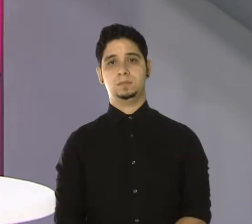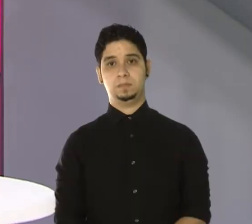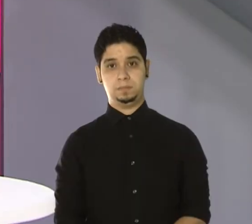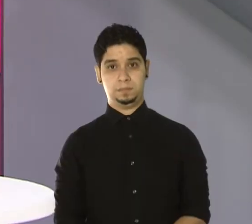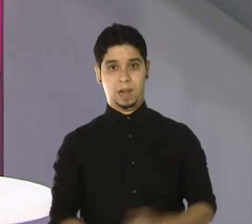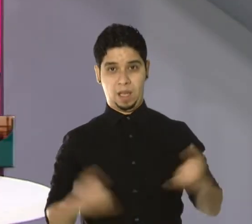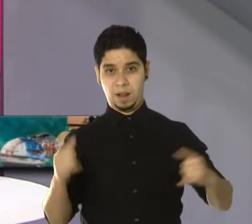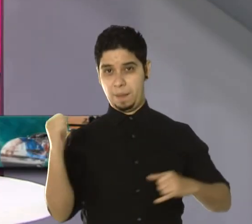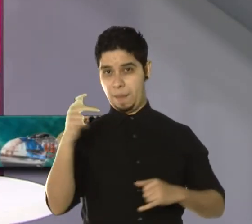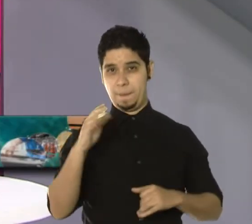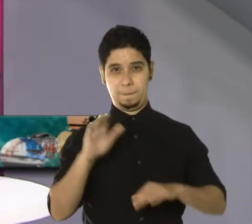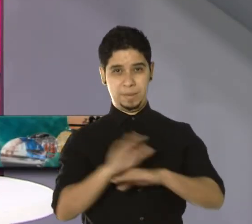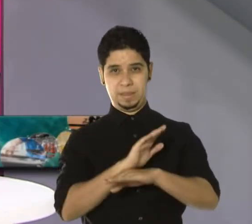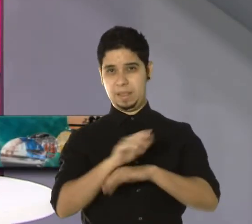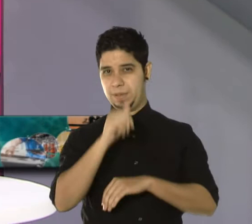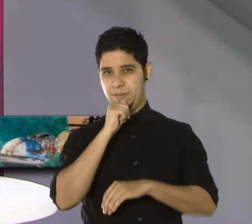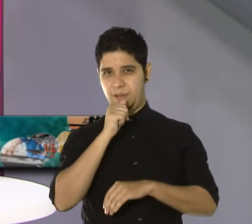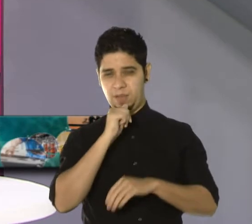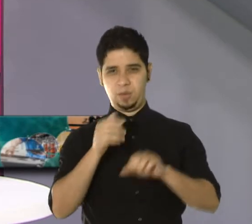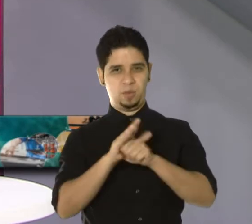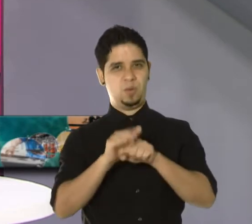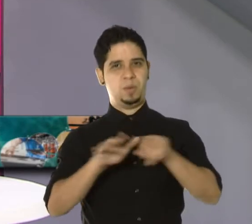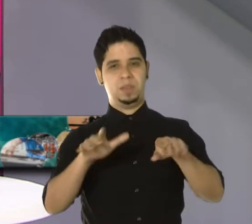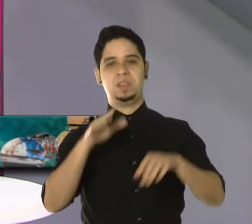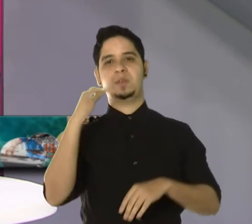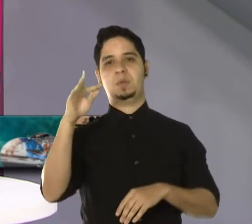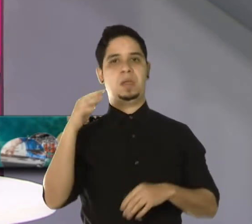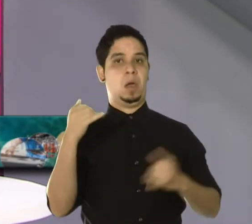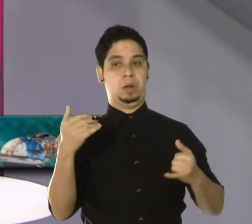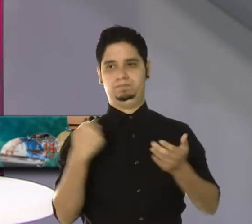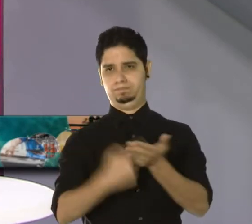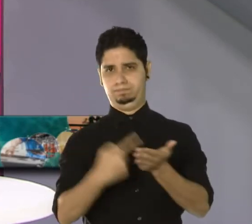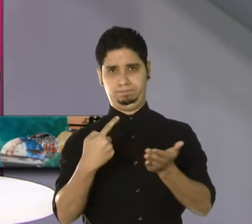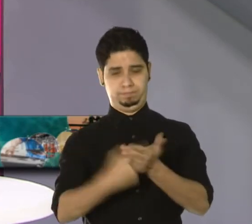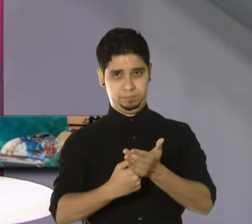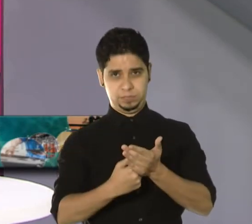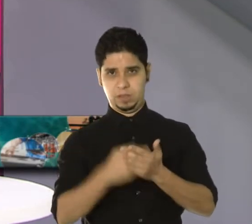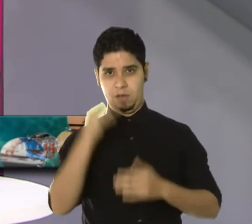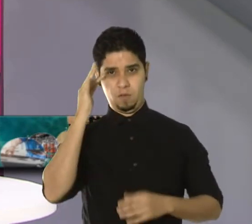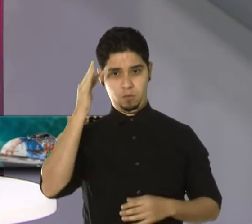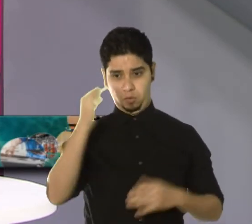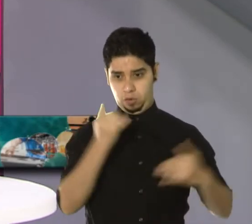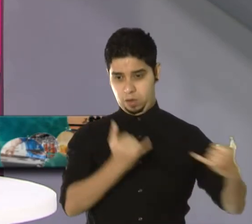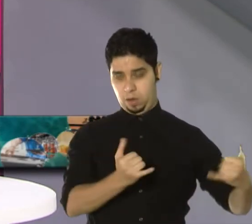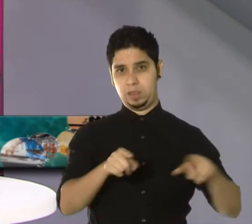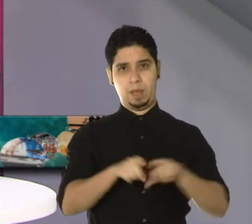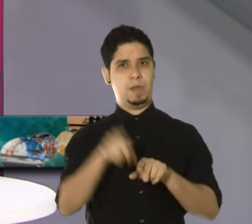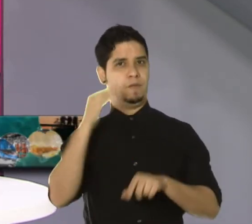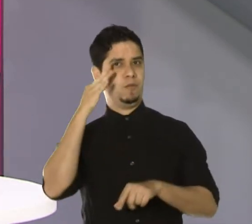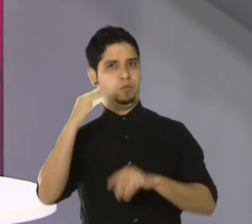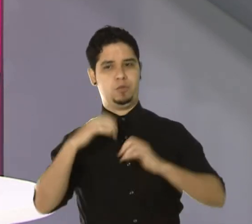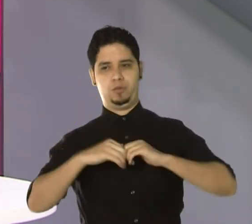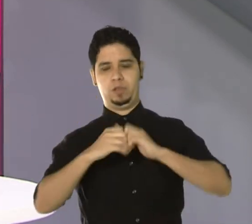De regreso al sector privado COVID-19, dialogamos sobre el futuro inmediato y futuro de la construcción en la isla con Vanessa de